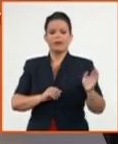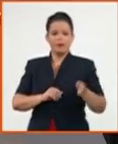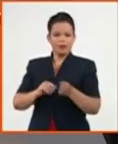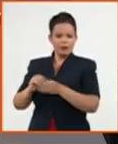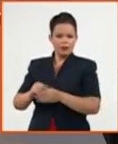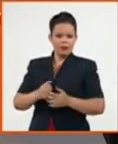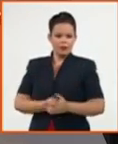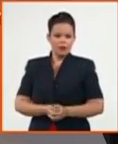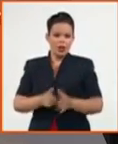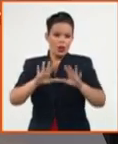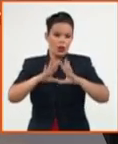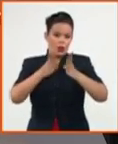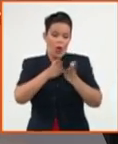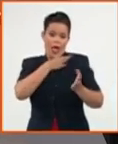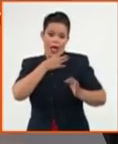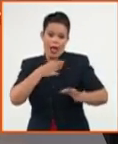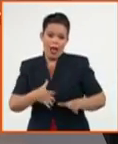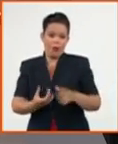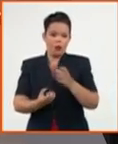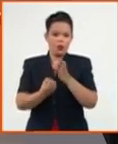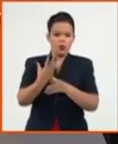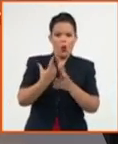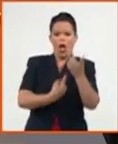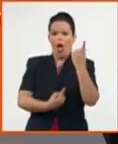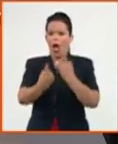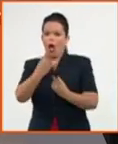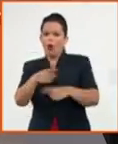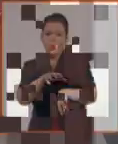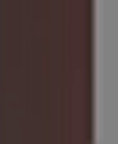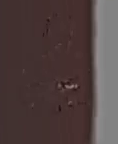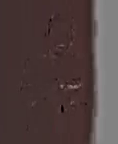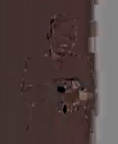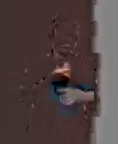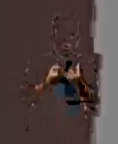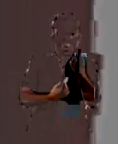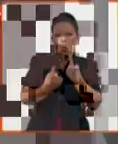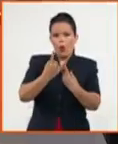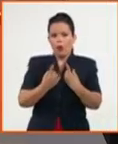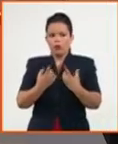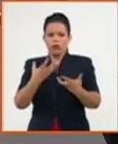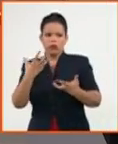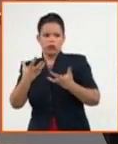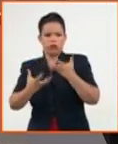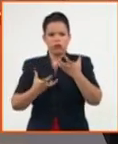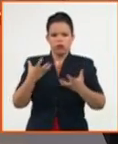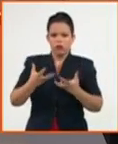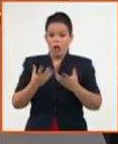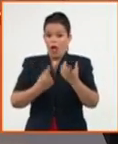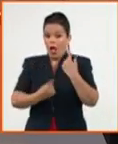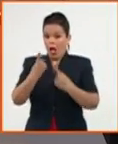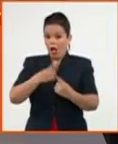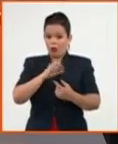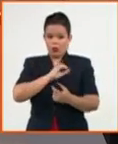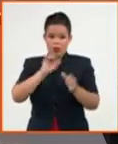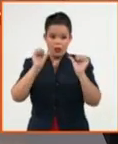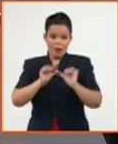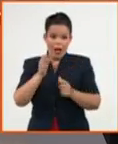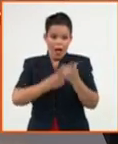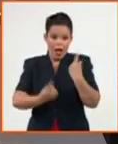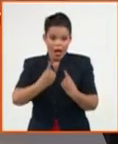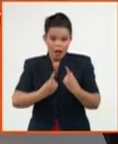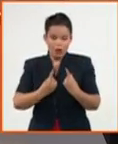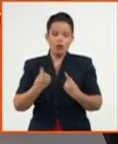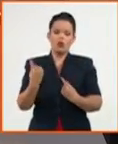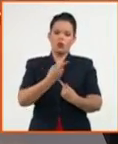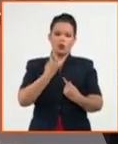tipo de alergia o cualquier reacción adversa como le llamamos a partir de los componentes de la vacuna poder actuar en consecuencia no obstante